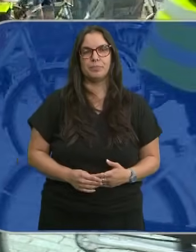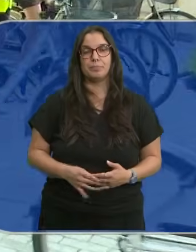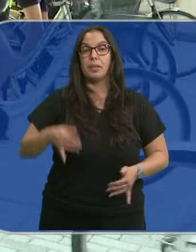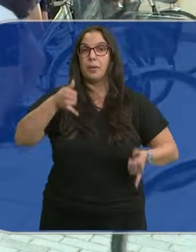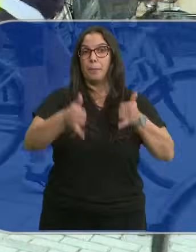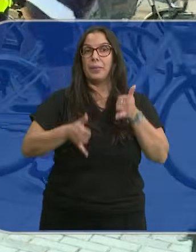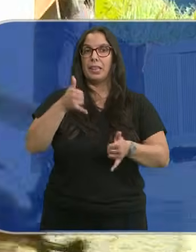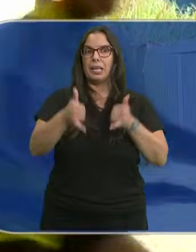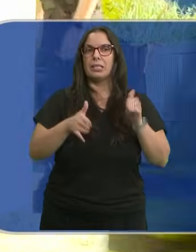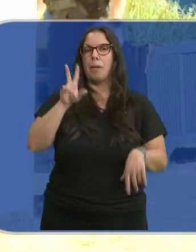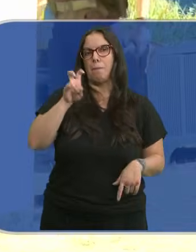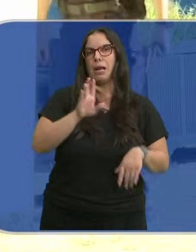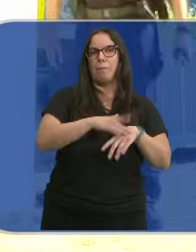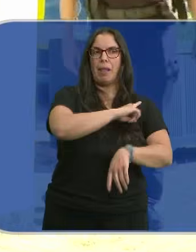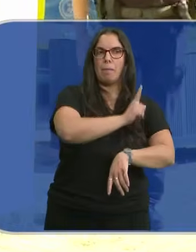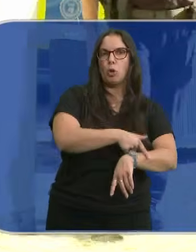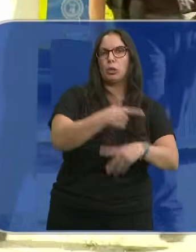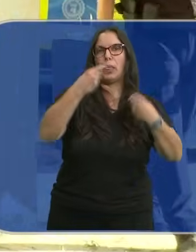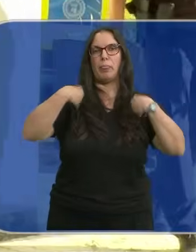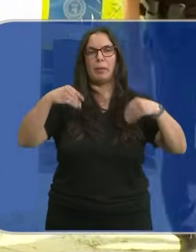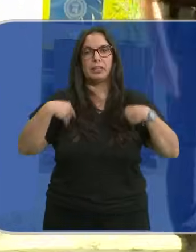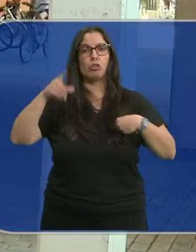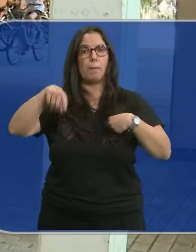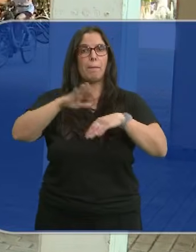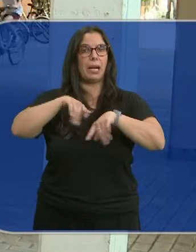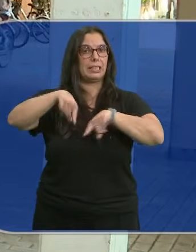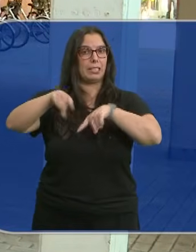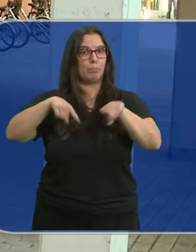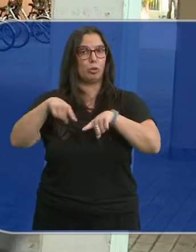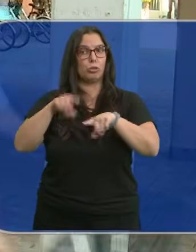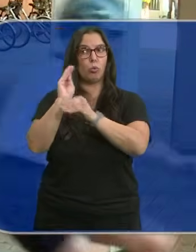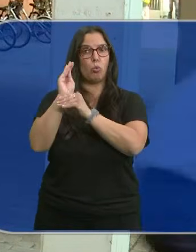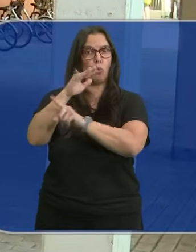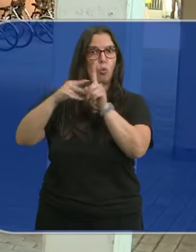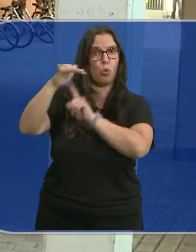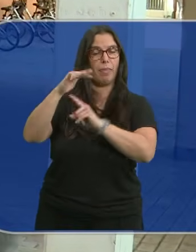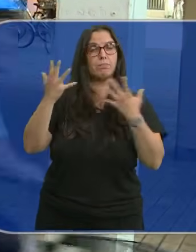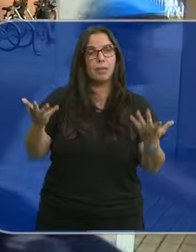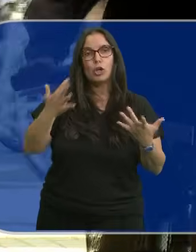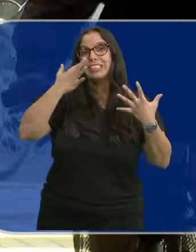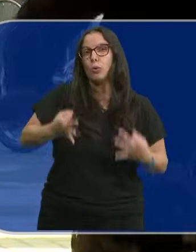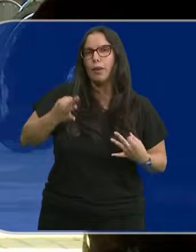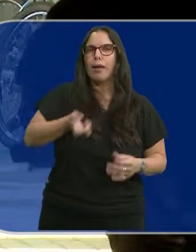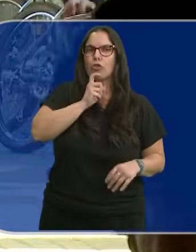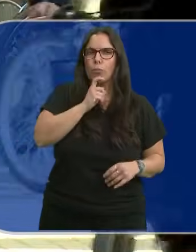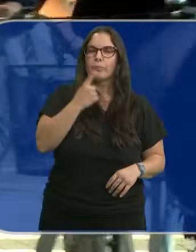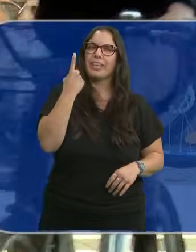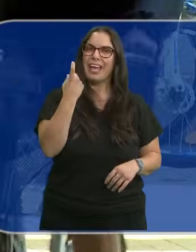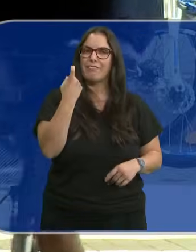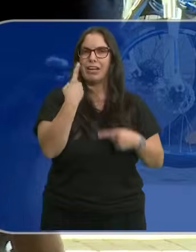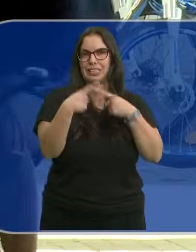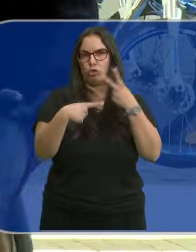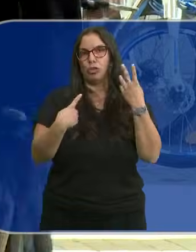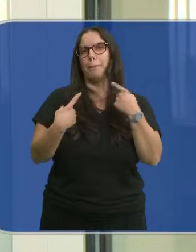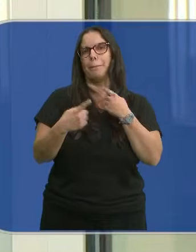La bicicleta sirve para hacer deporte y divertirse o como un medio de transporte ecológico, pero para circular con seguridad hacen falta estos